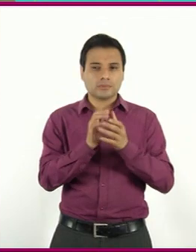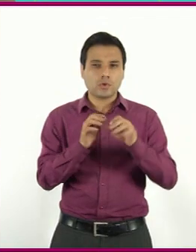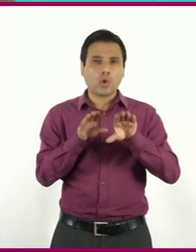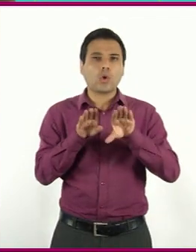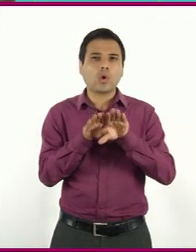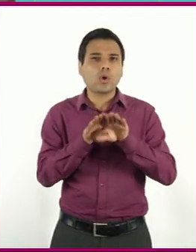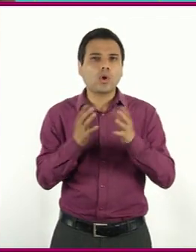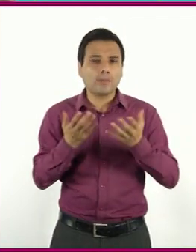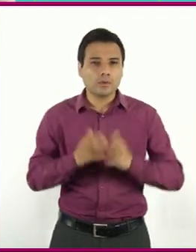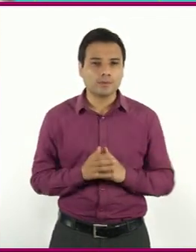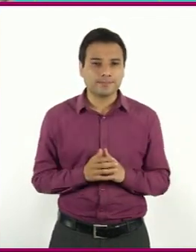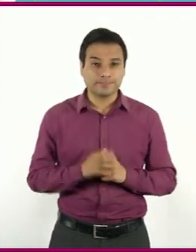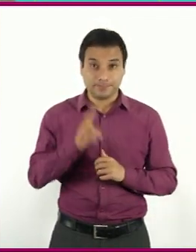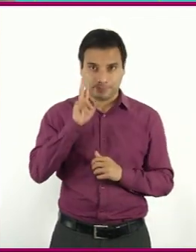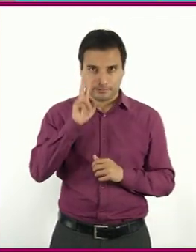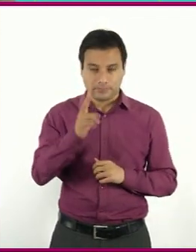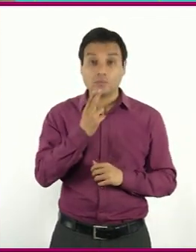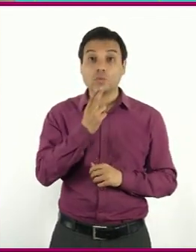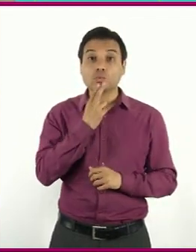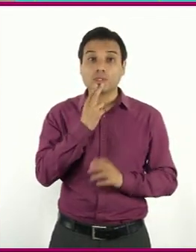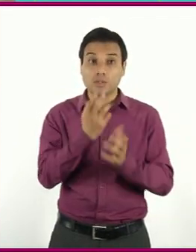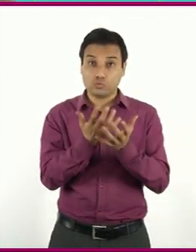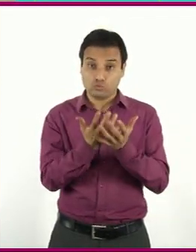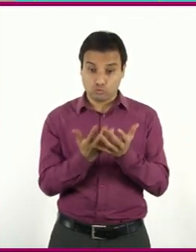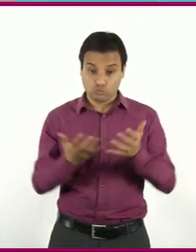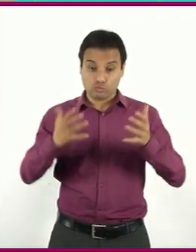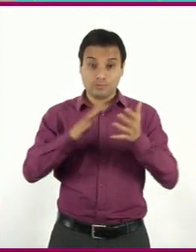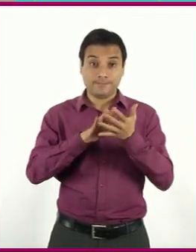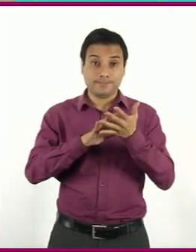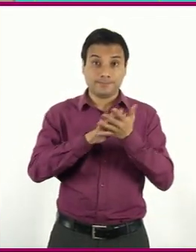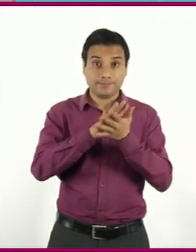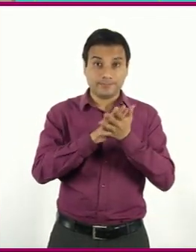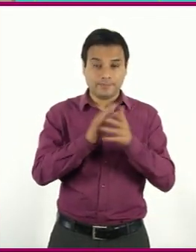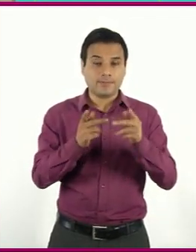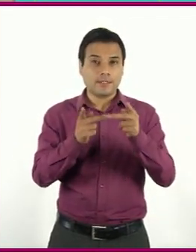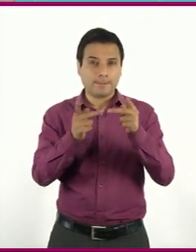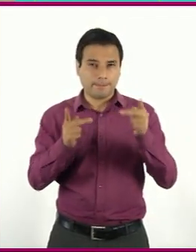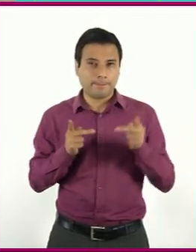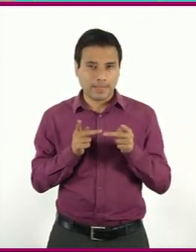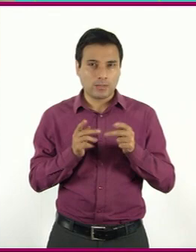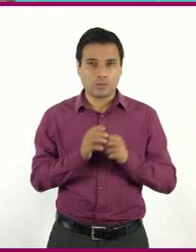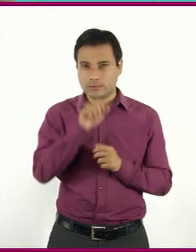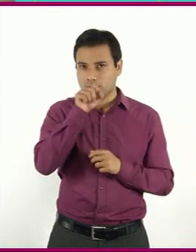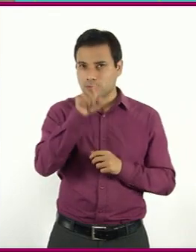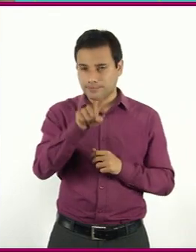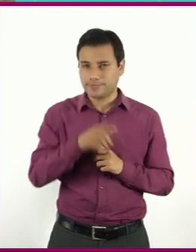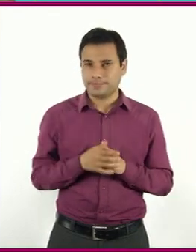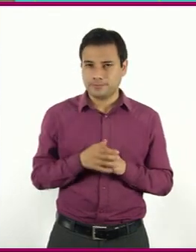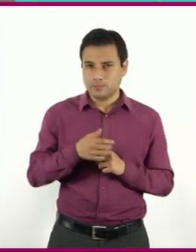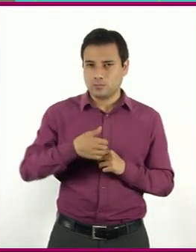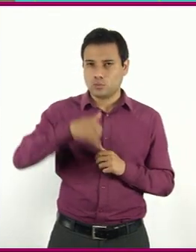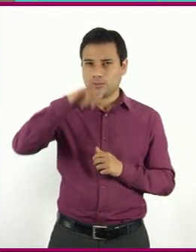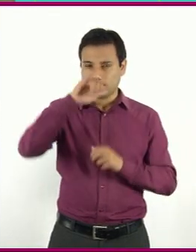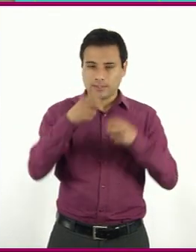mediana, un plato cóncavo, una pelota pequeña y una botella de plástico. Apoyado de